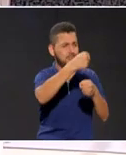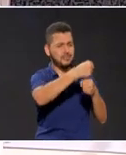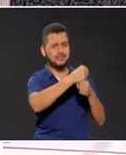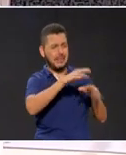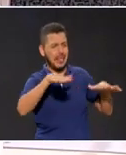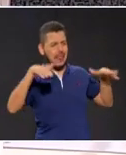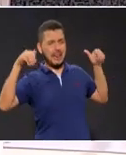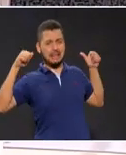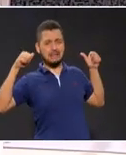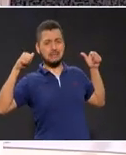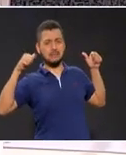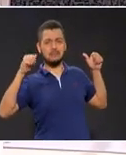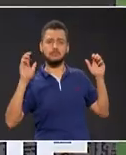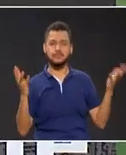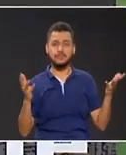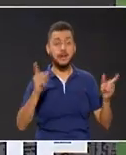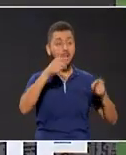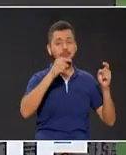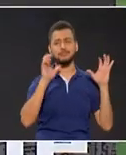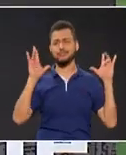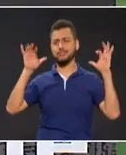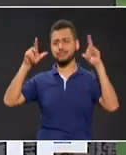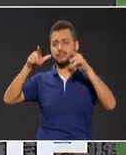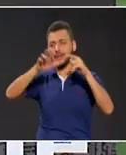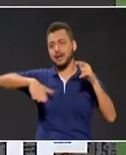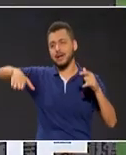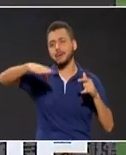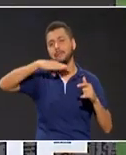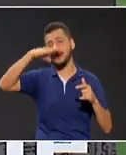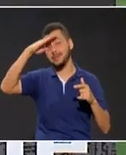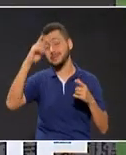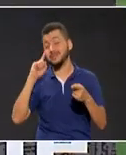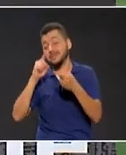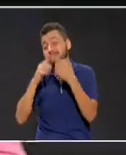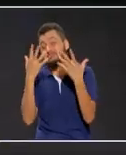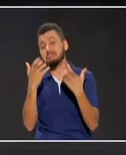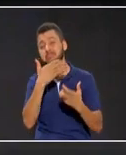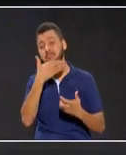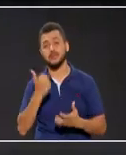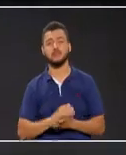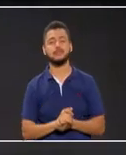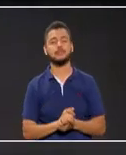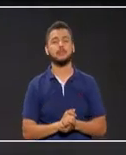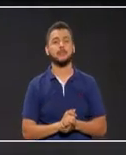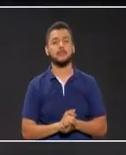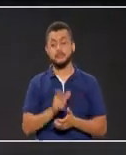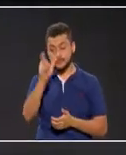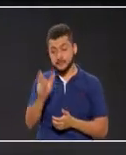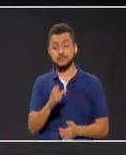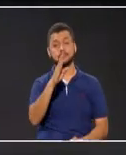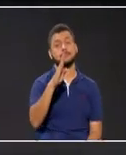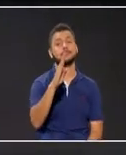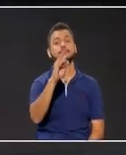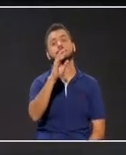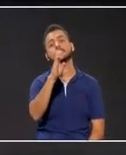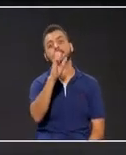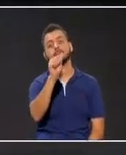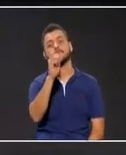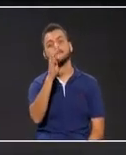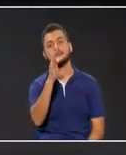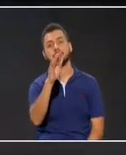se vengan para la ciudad. Muy bien, el turno para Beatriz Rabe. Bueno, muchísimas gracias. Nosotros estamos planteando